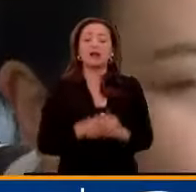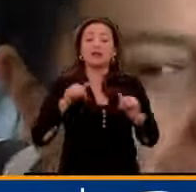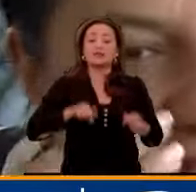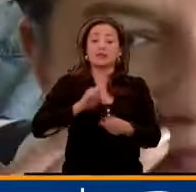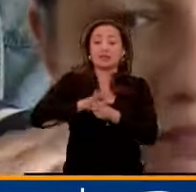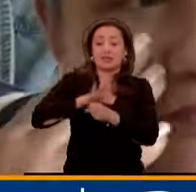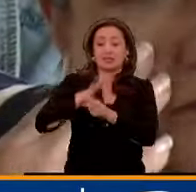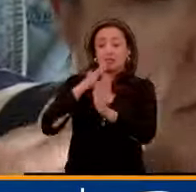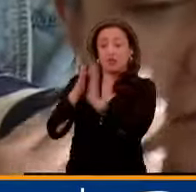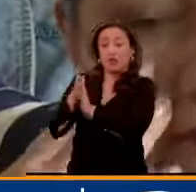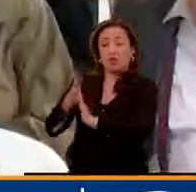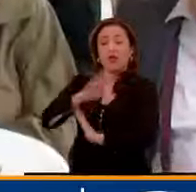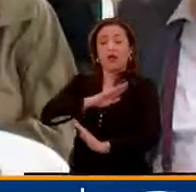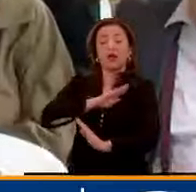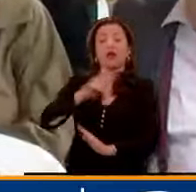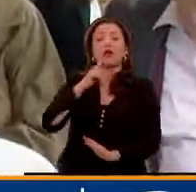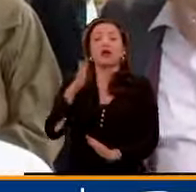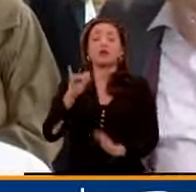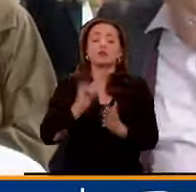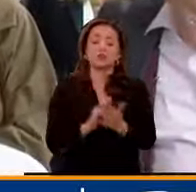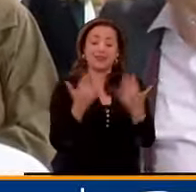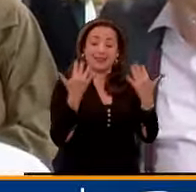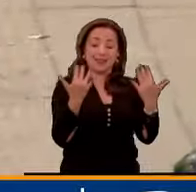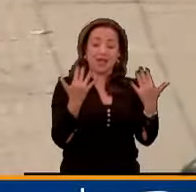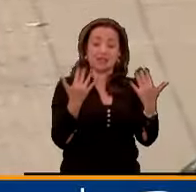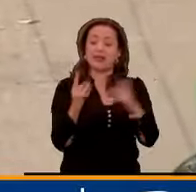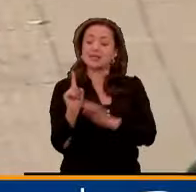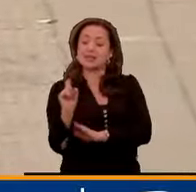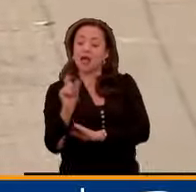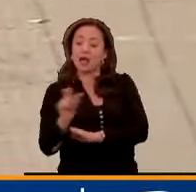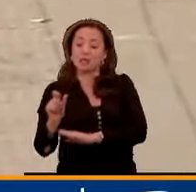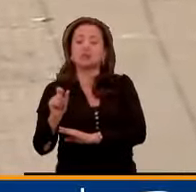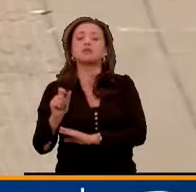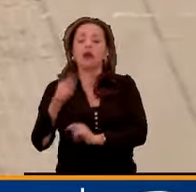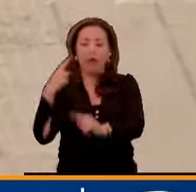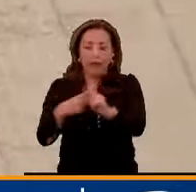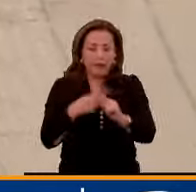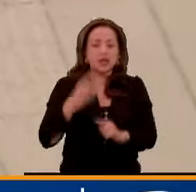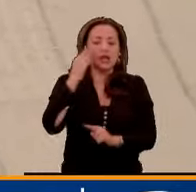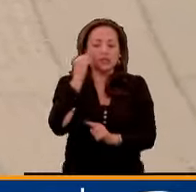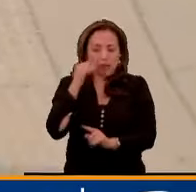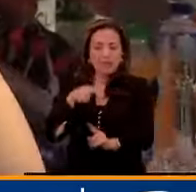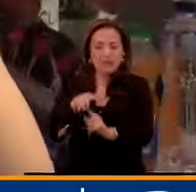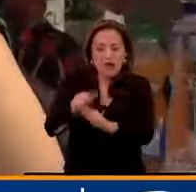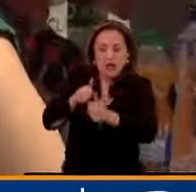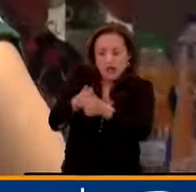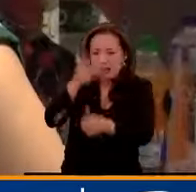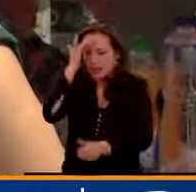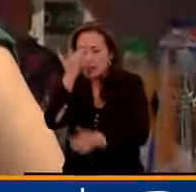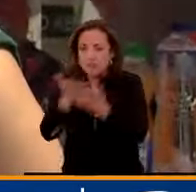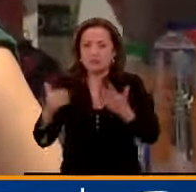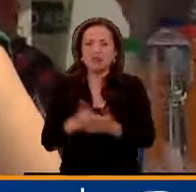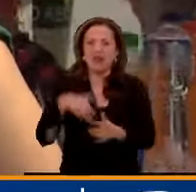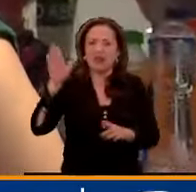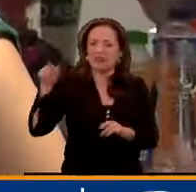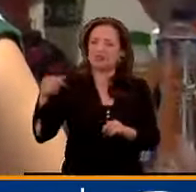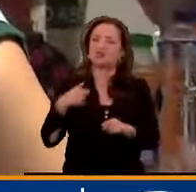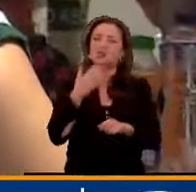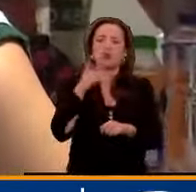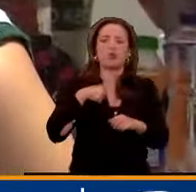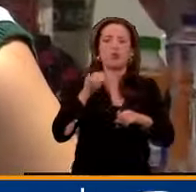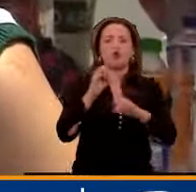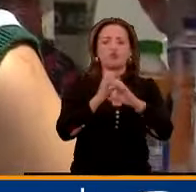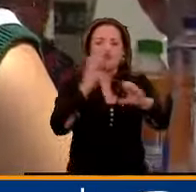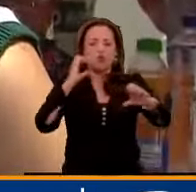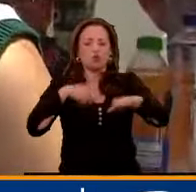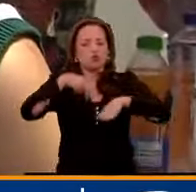de cada 10 mujeres han sido víctimas de algún tipo de acoso callejero. Pues cuando a uno se le pegan en el transporte público, en los